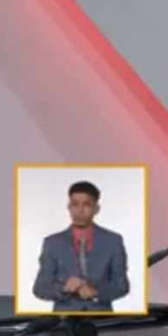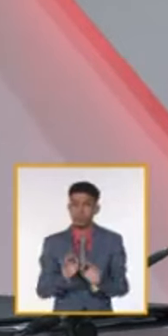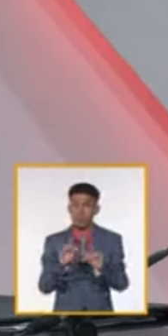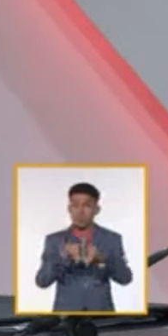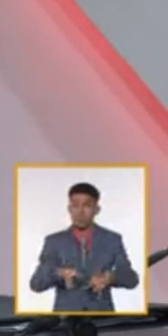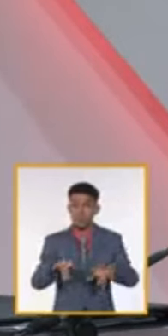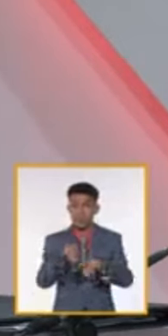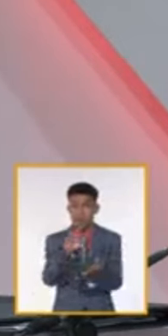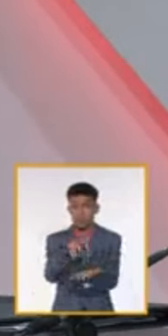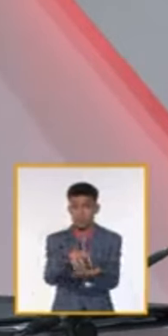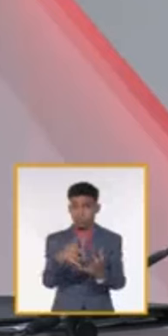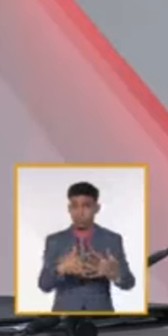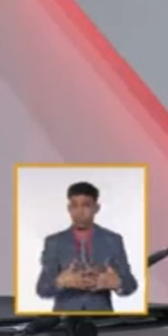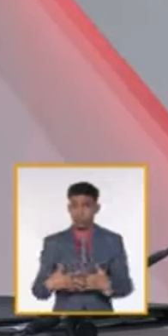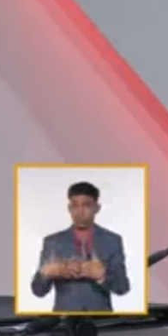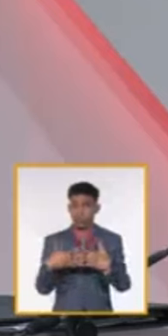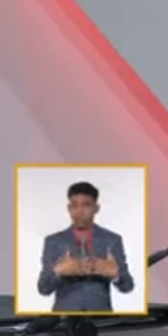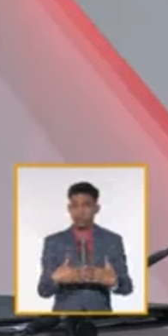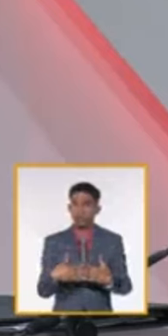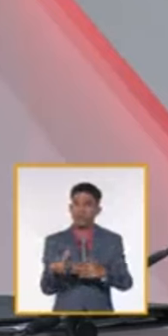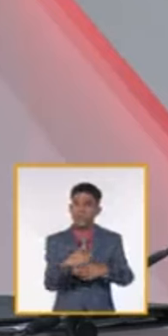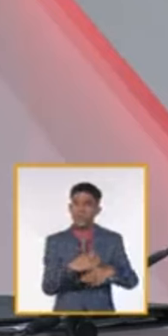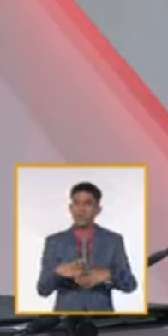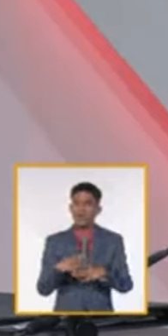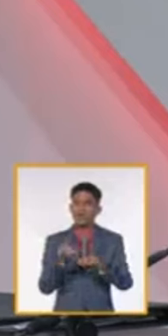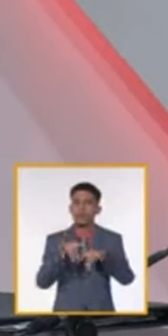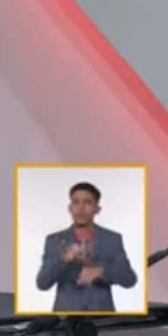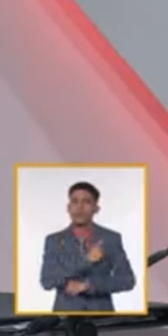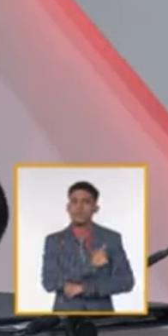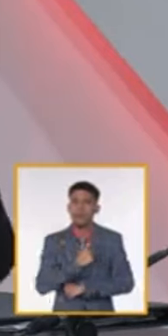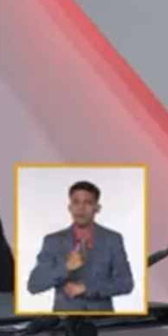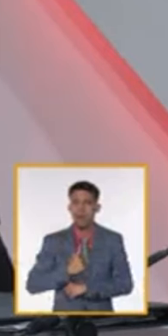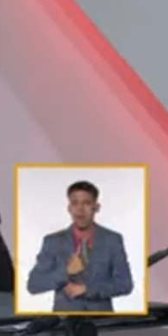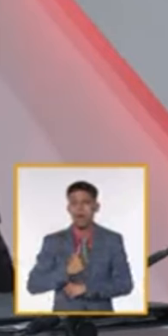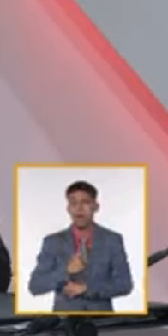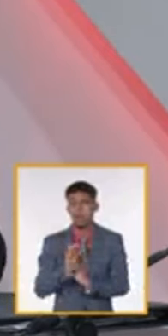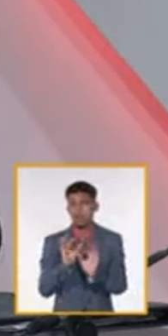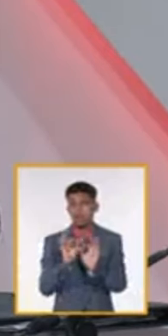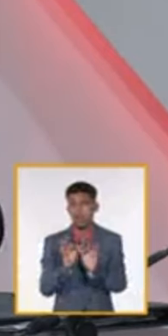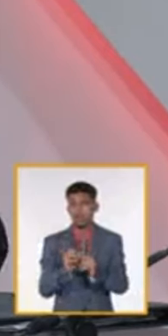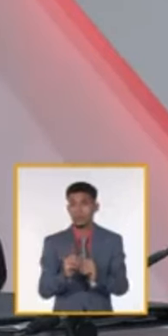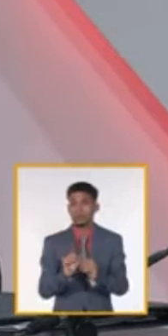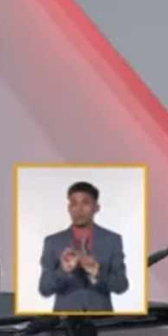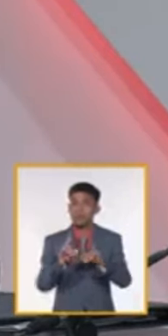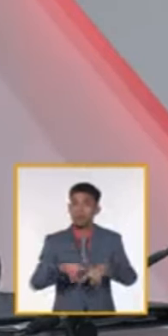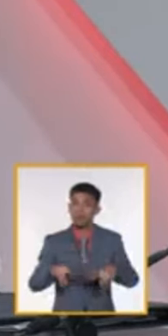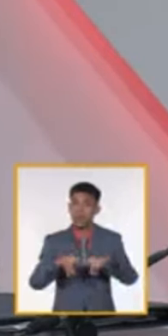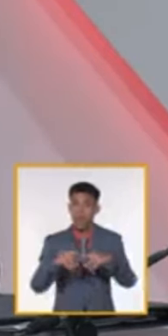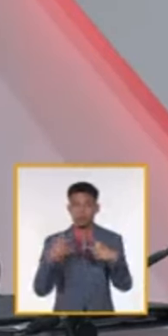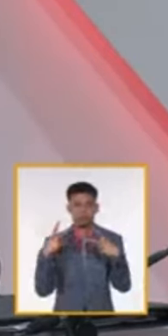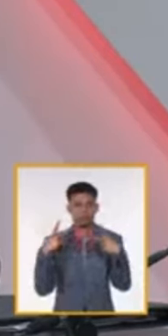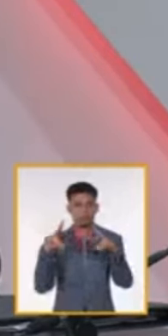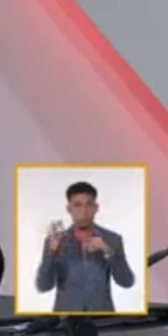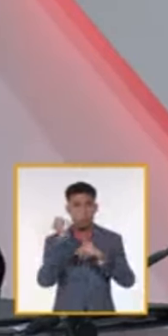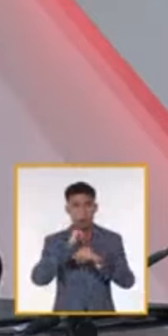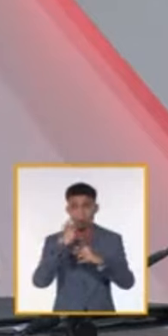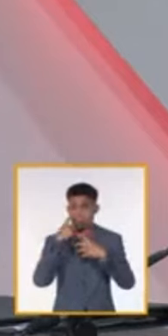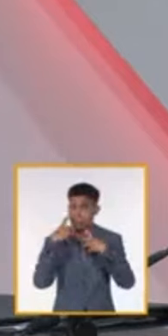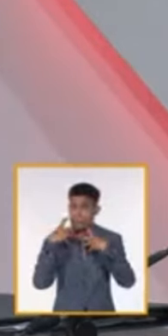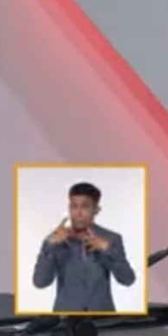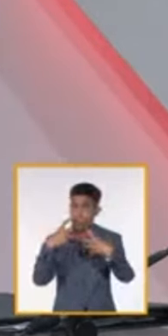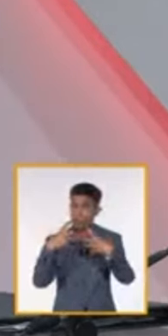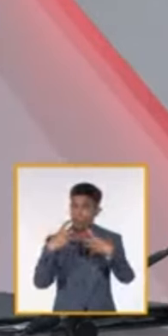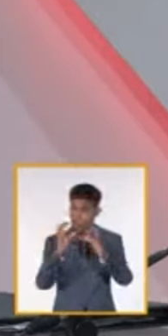inédito prácticamente en universidades privadas estadounidenses, de la élite. Estamos hablando de una de las grandes universidades de Estados Unidos, de la Ivy